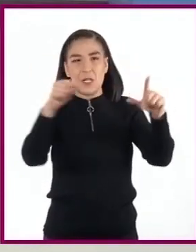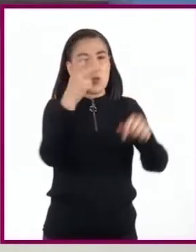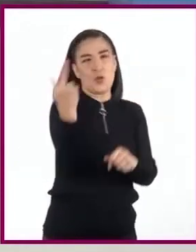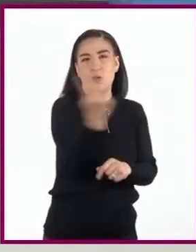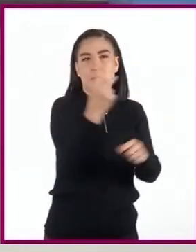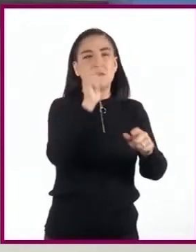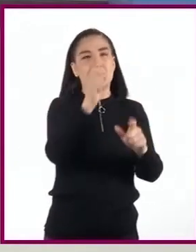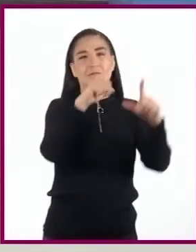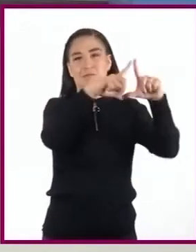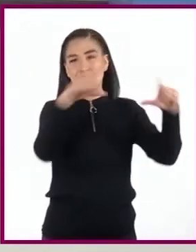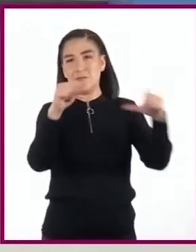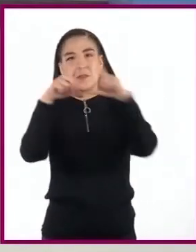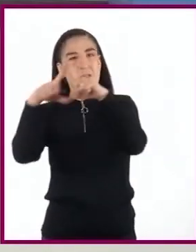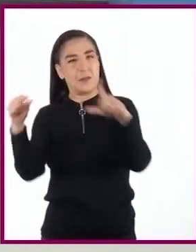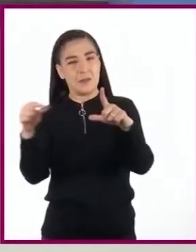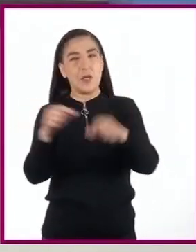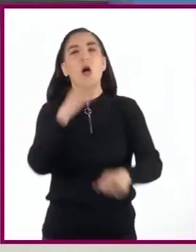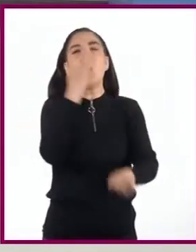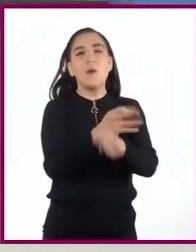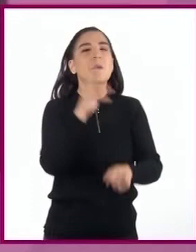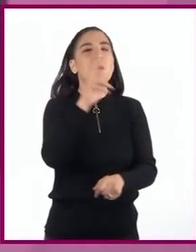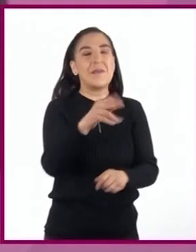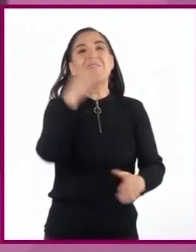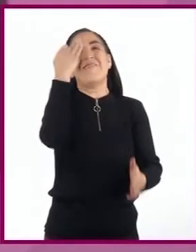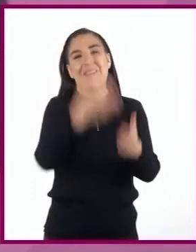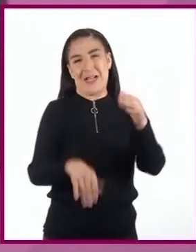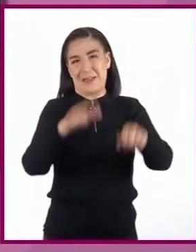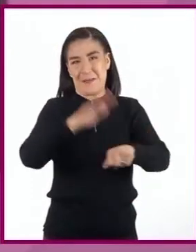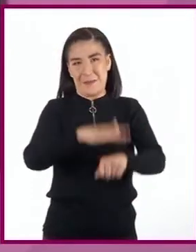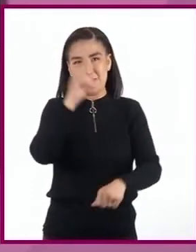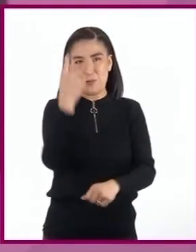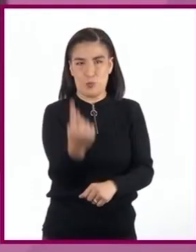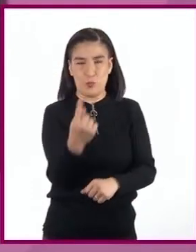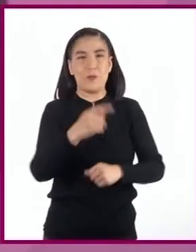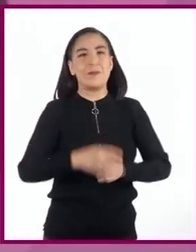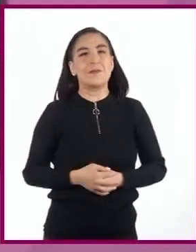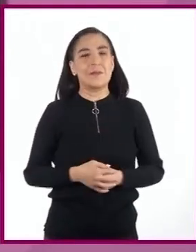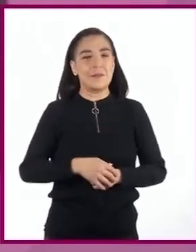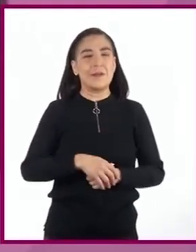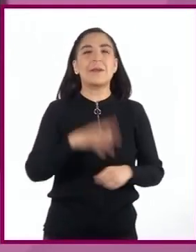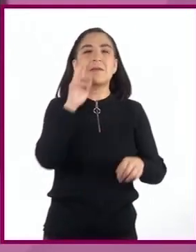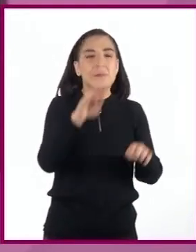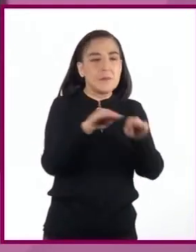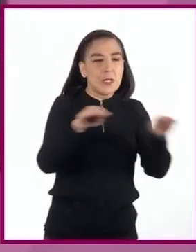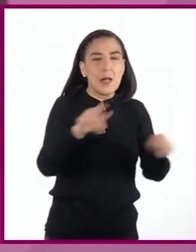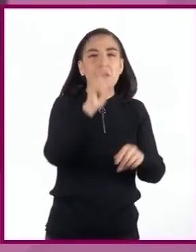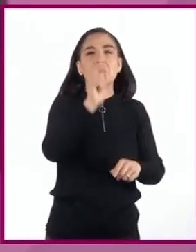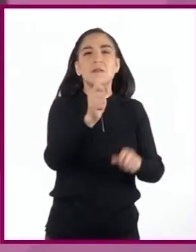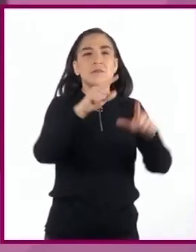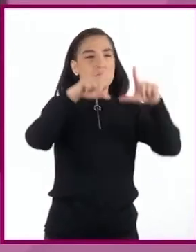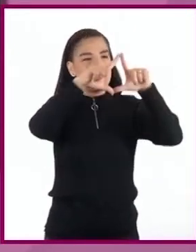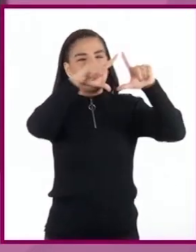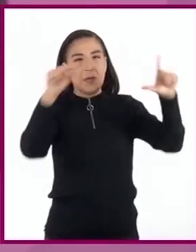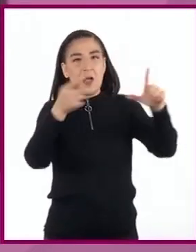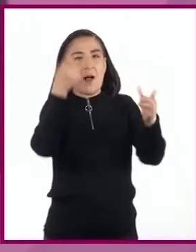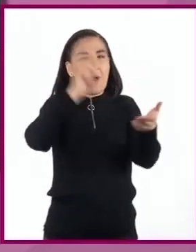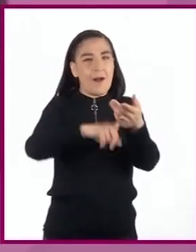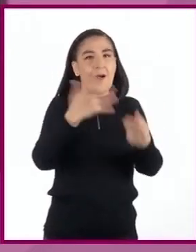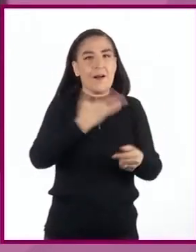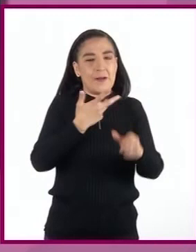triángulos, pero aún nos falta comparar una medida más. Observemos que en cada triángulo hay un ángulo con su respectiva